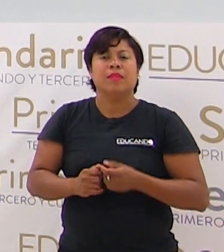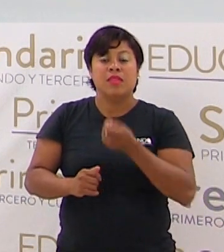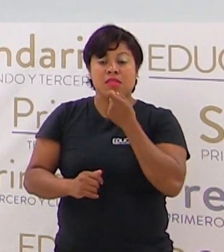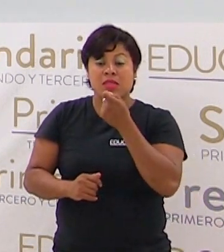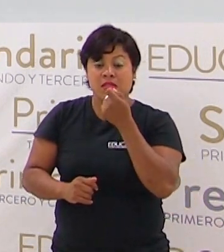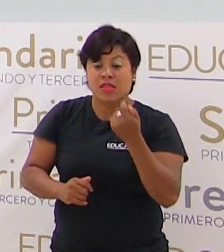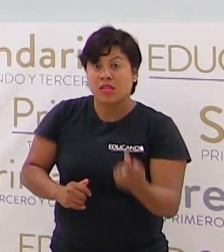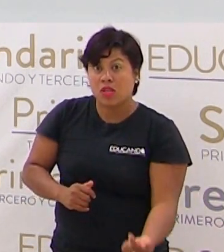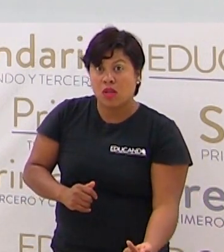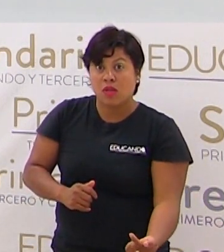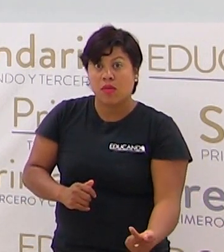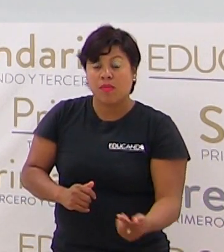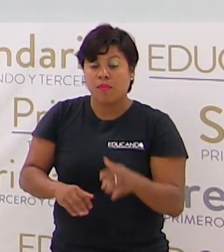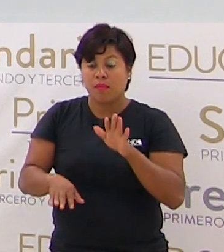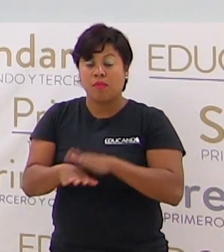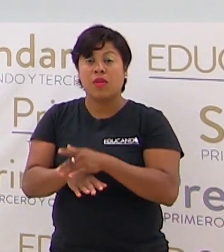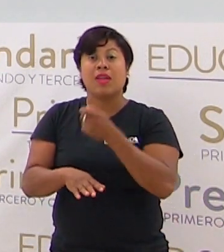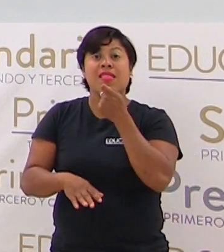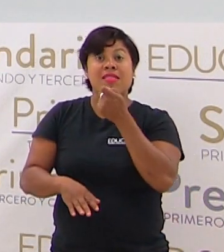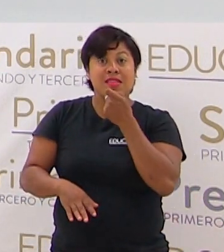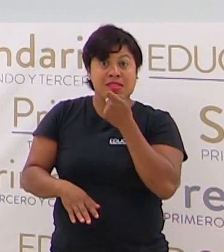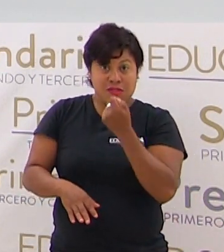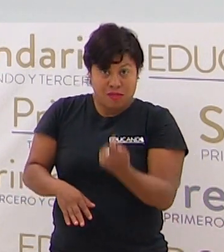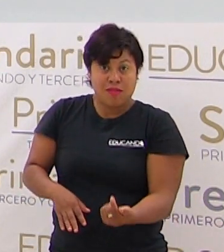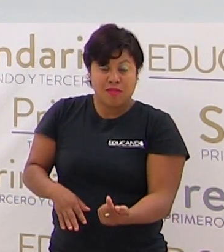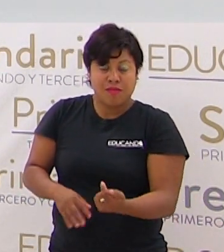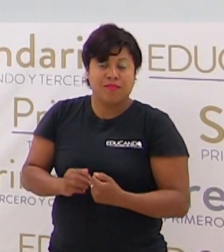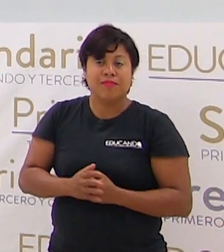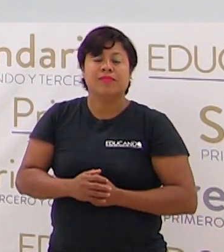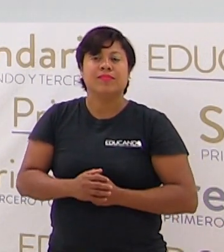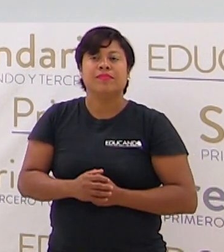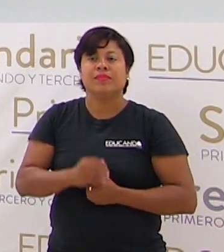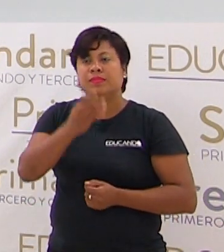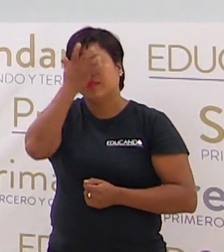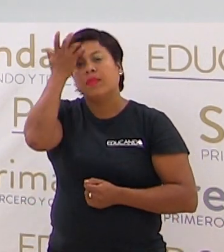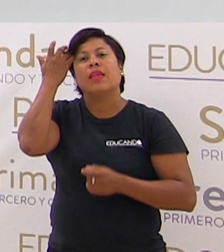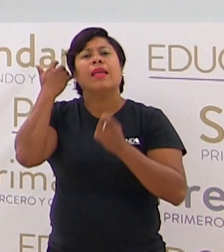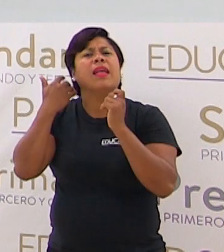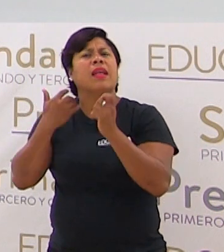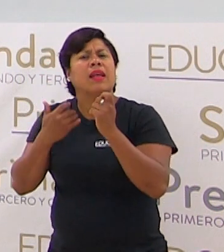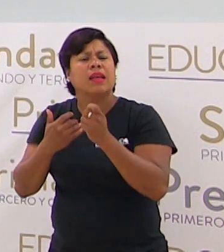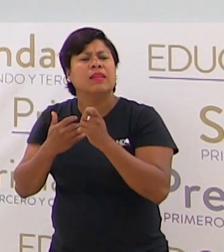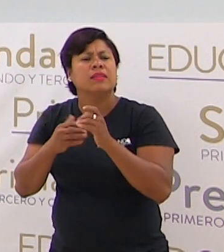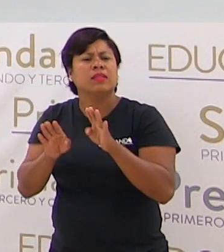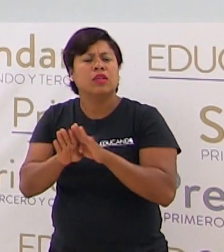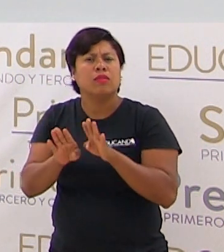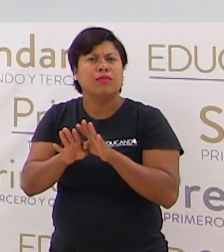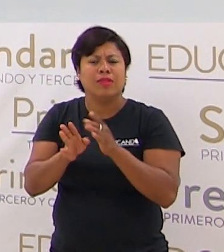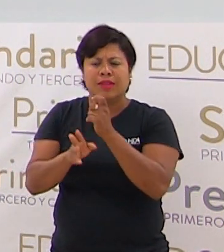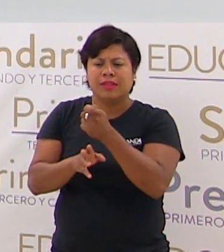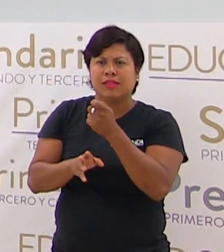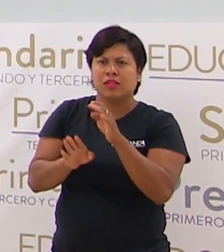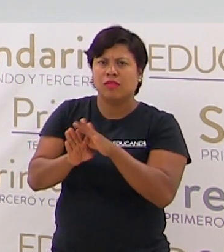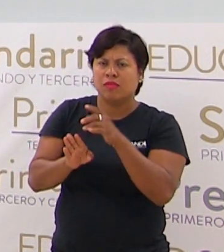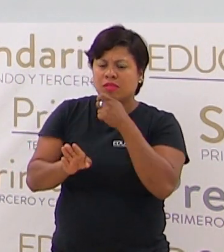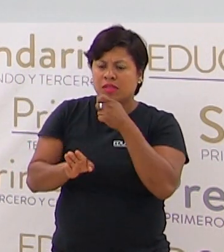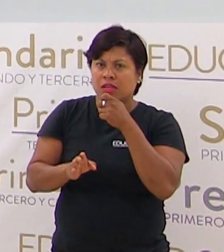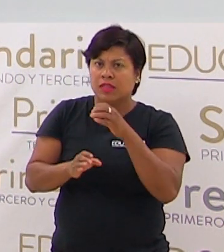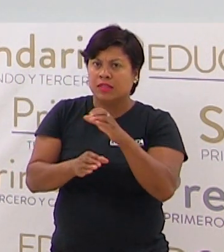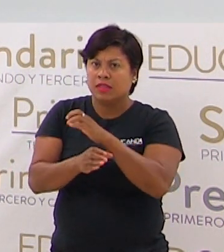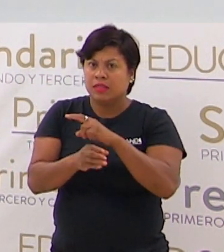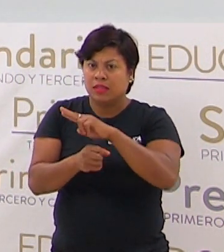de niño, porque el niño, mucha atención, en lo que es tu materia de